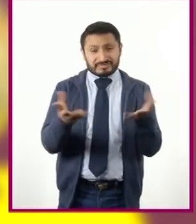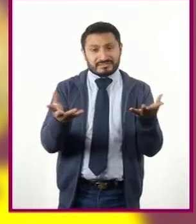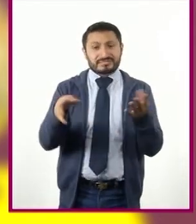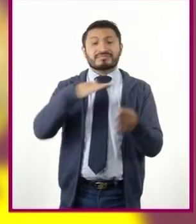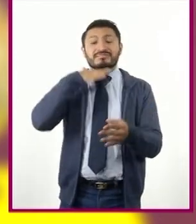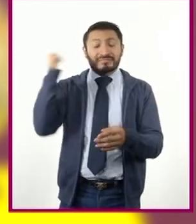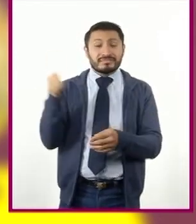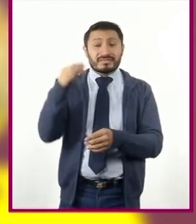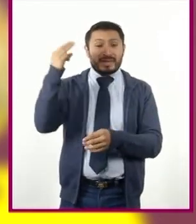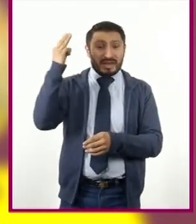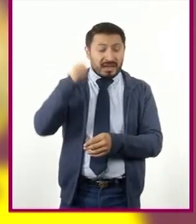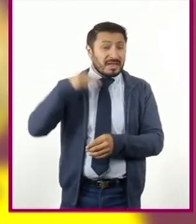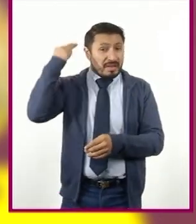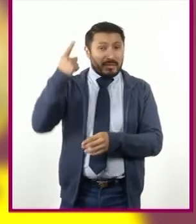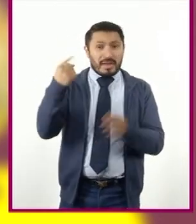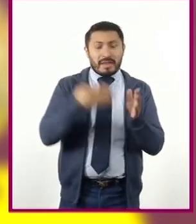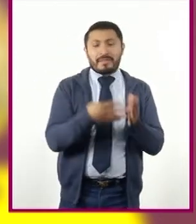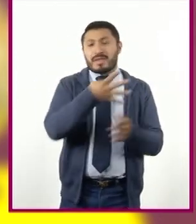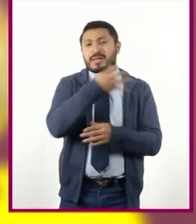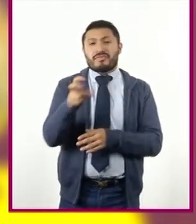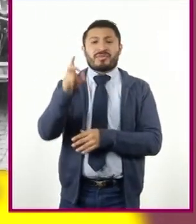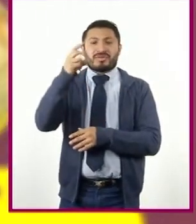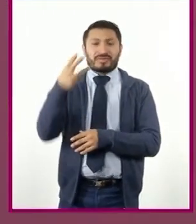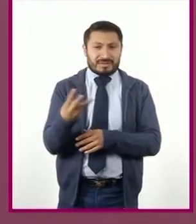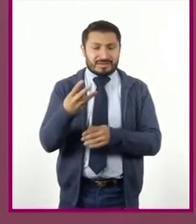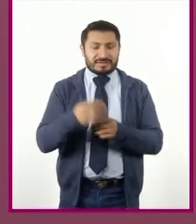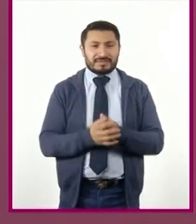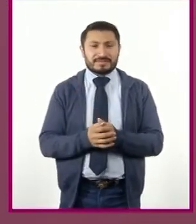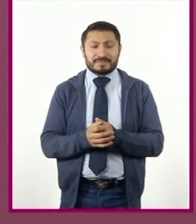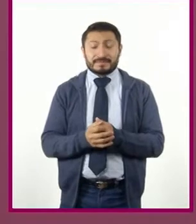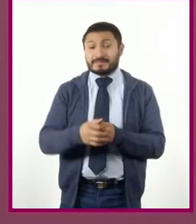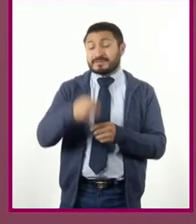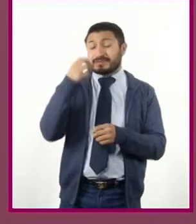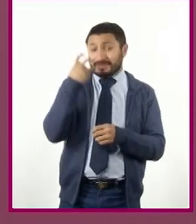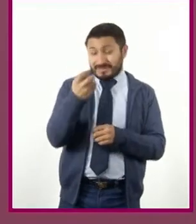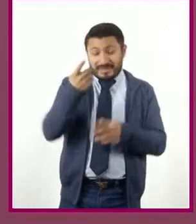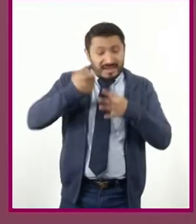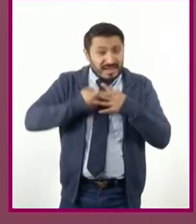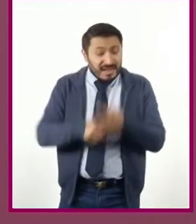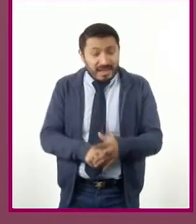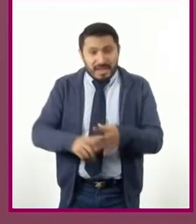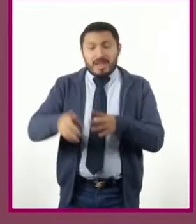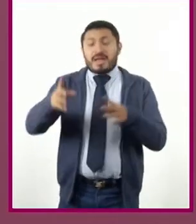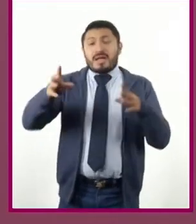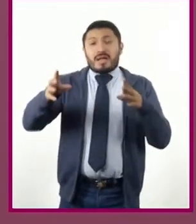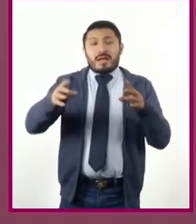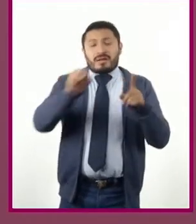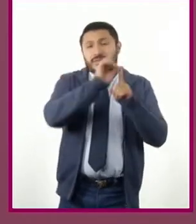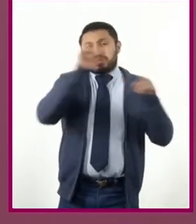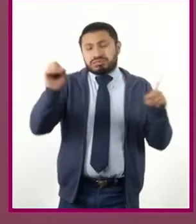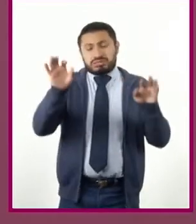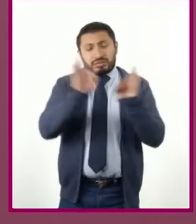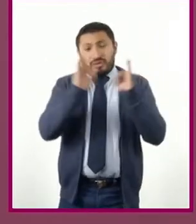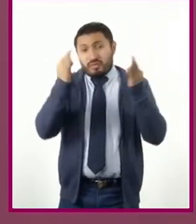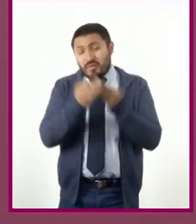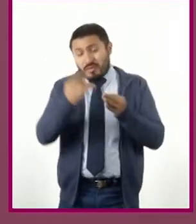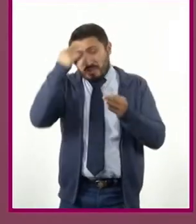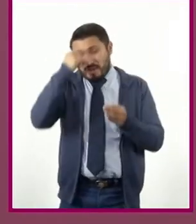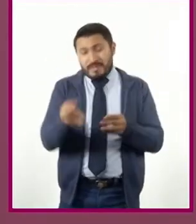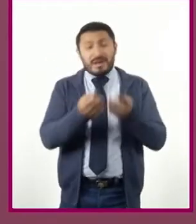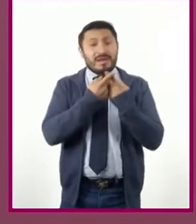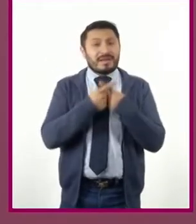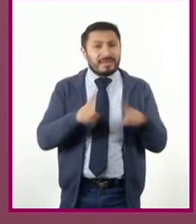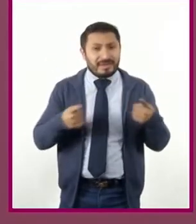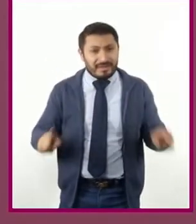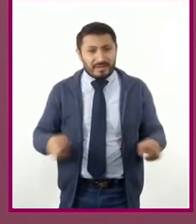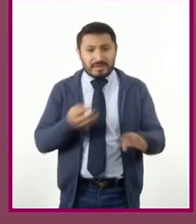en marzo de 1933. A partir de entonces, iniciaron una serie de medidas encaminadas a desarrollar